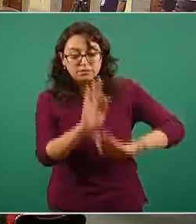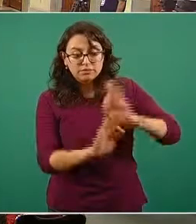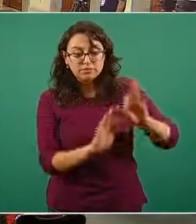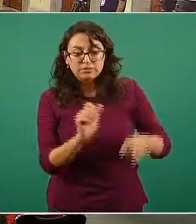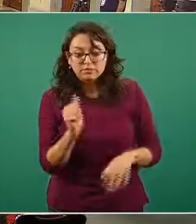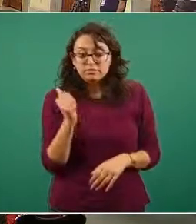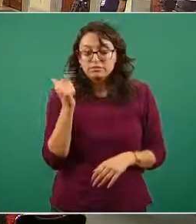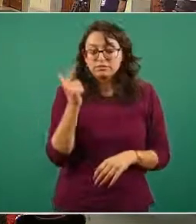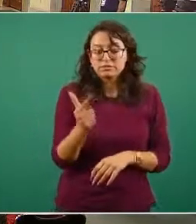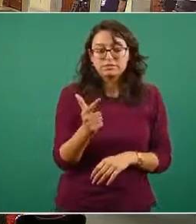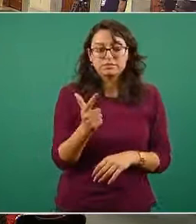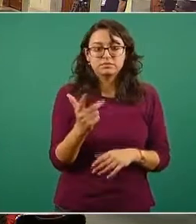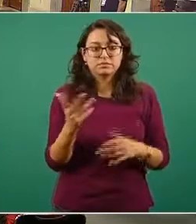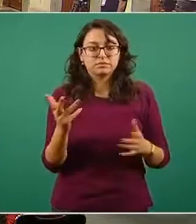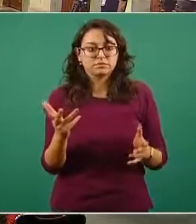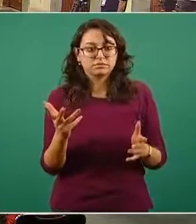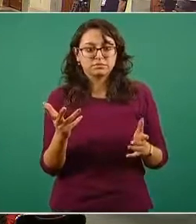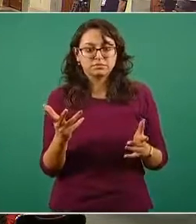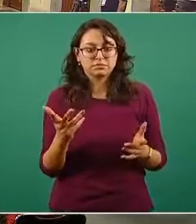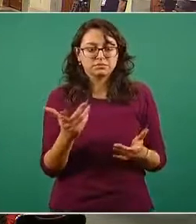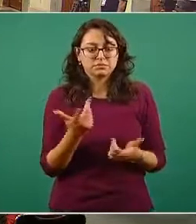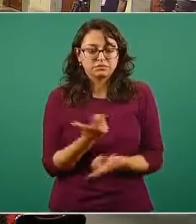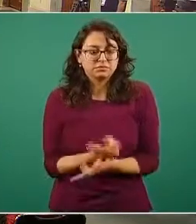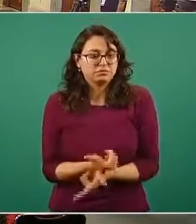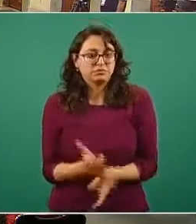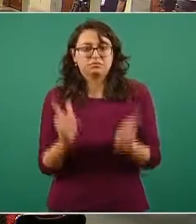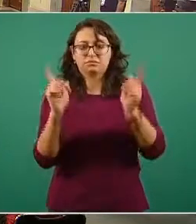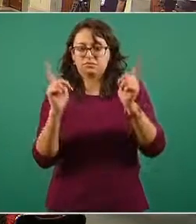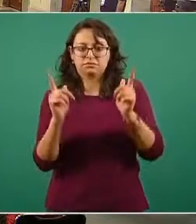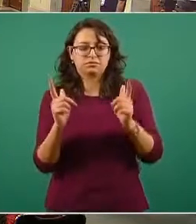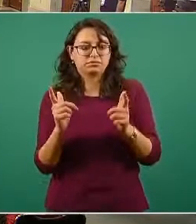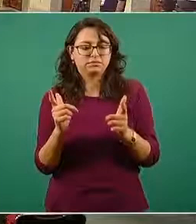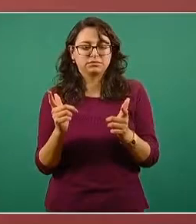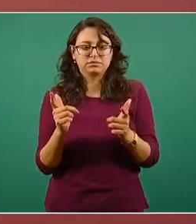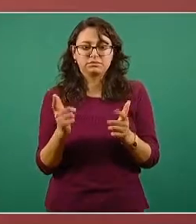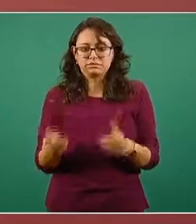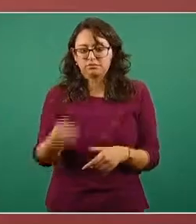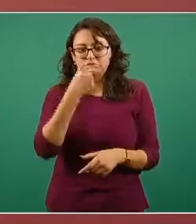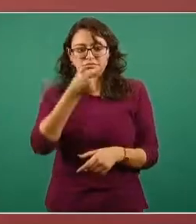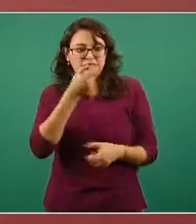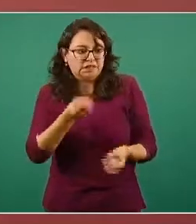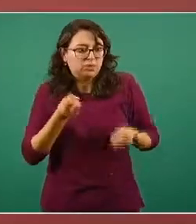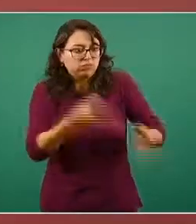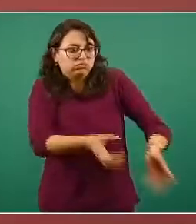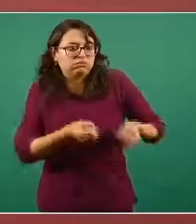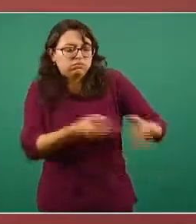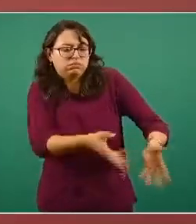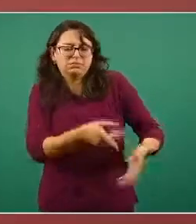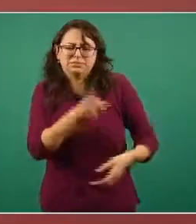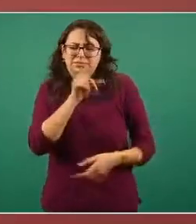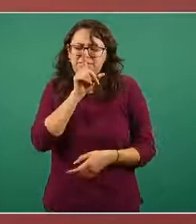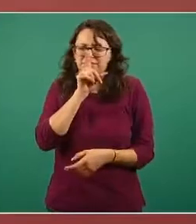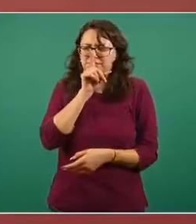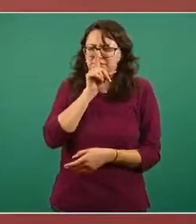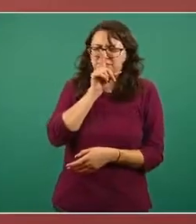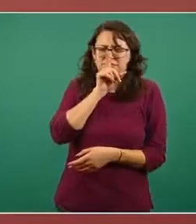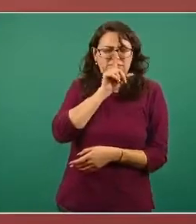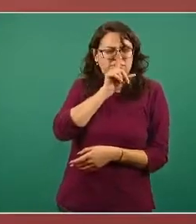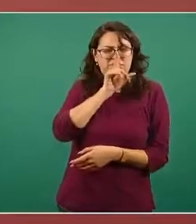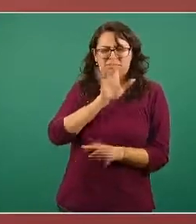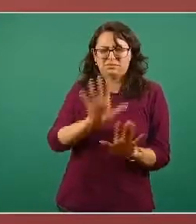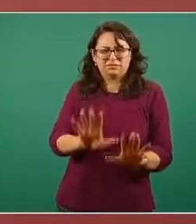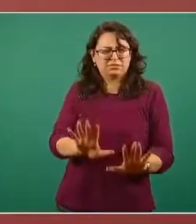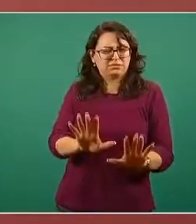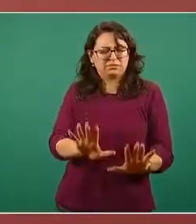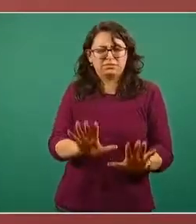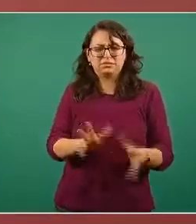el uso de cualquier instrumento médico tipo medicamento, como puede ocurrir a veces. Aprovecho